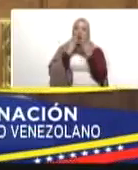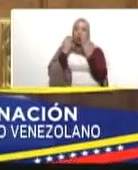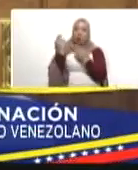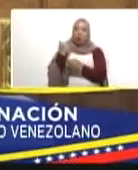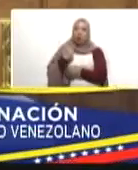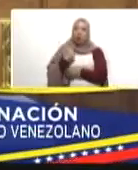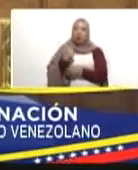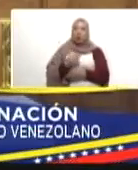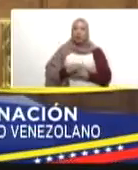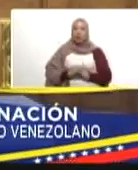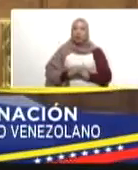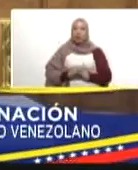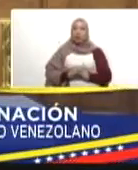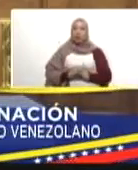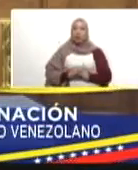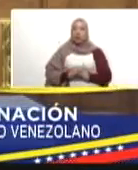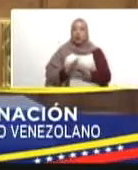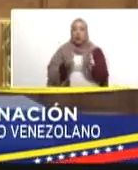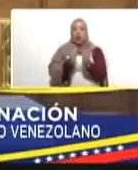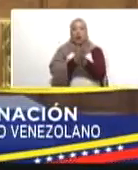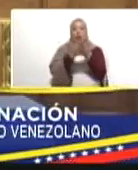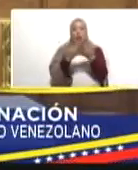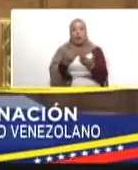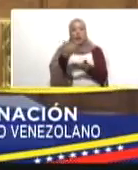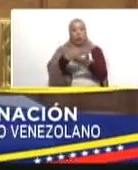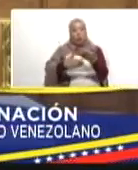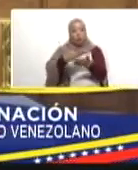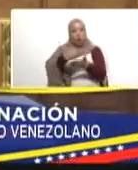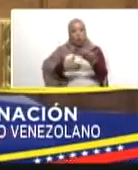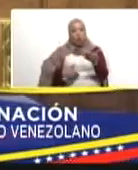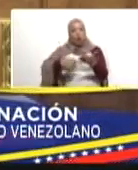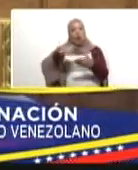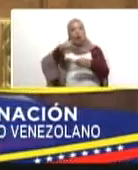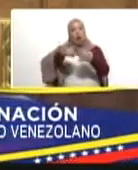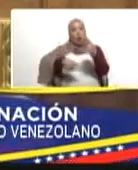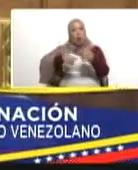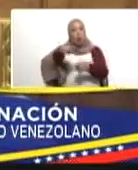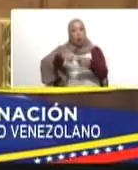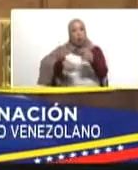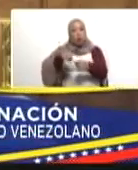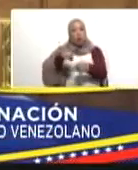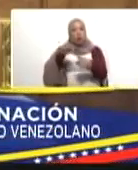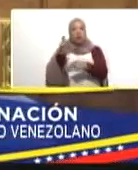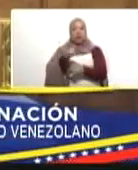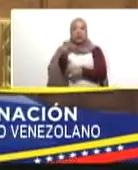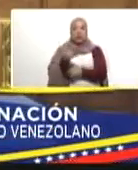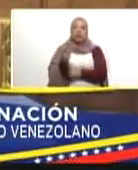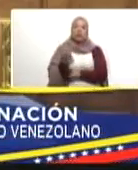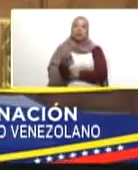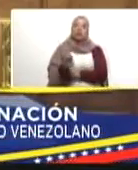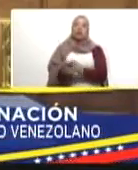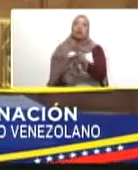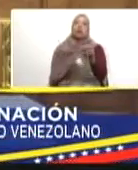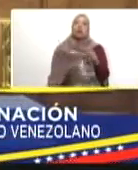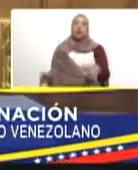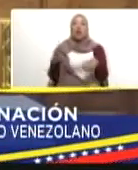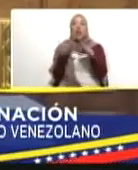Rodríguez el expediente completo y los materiales del